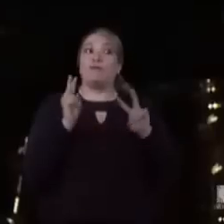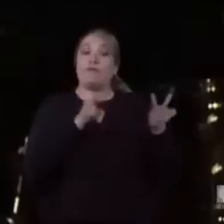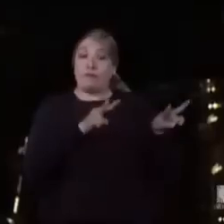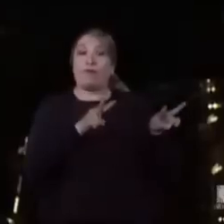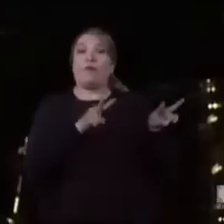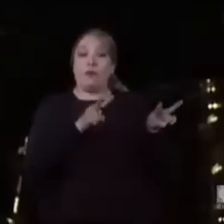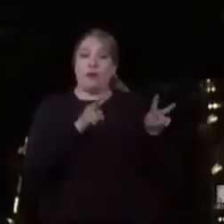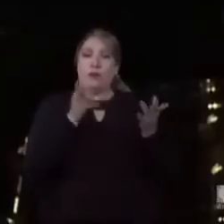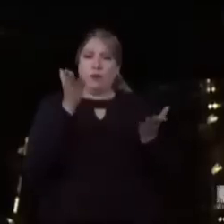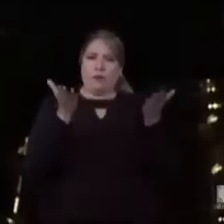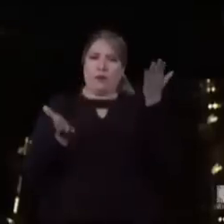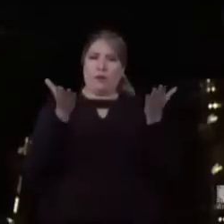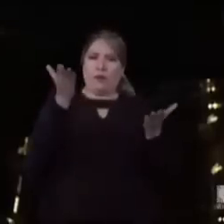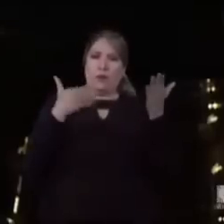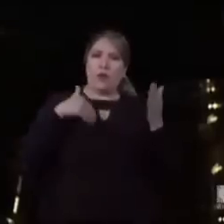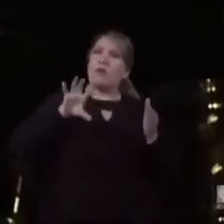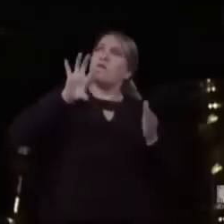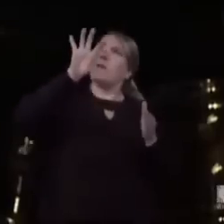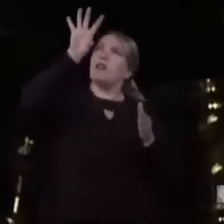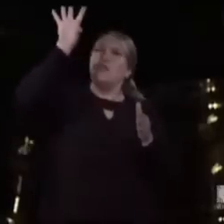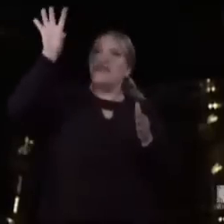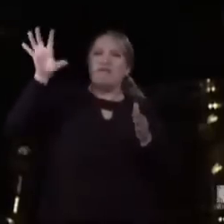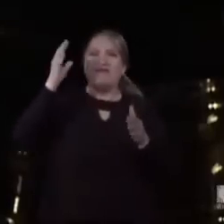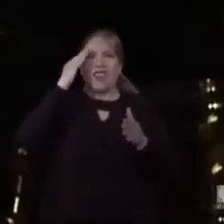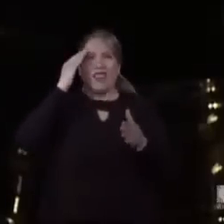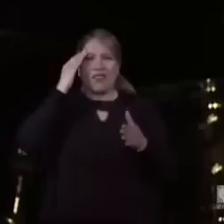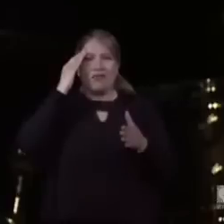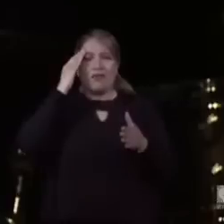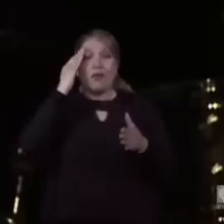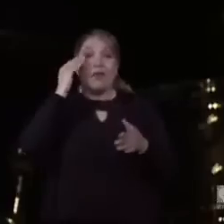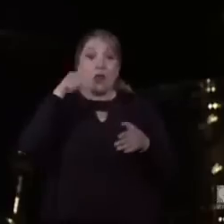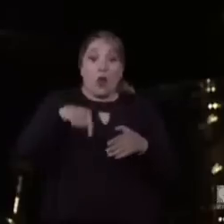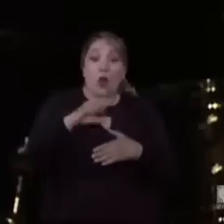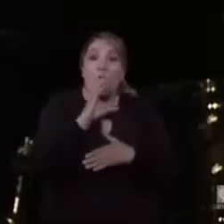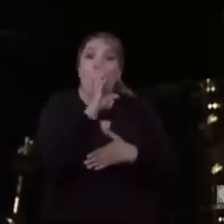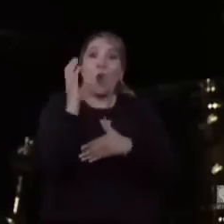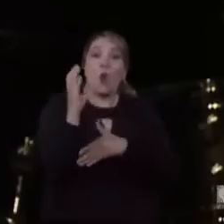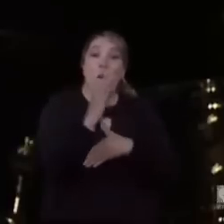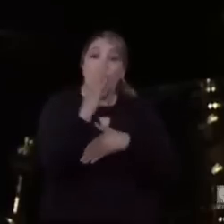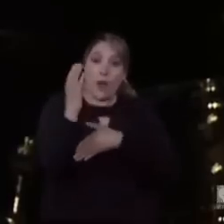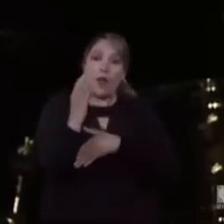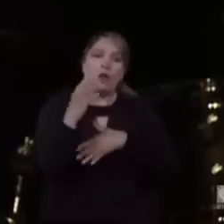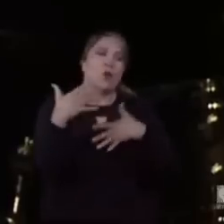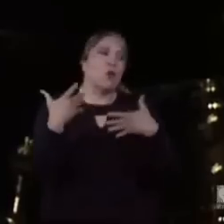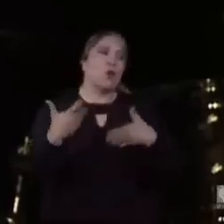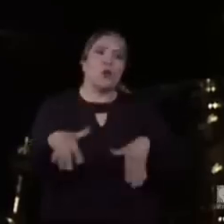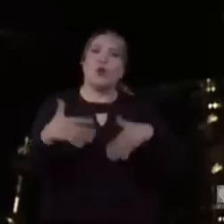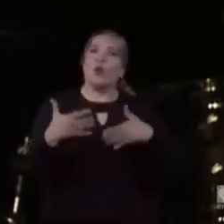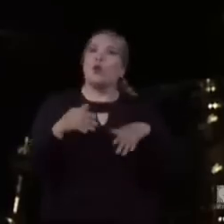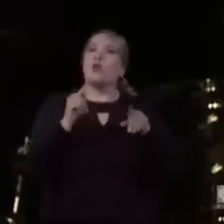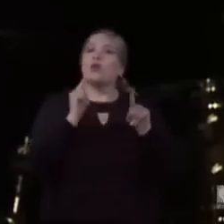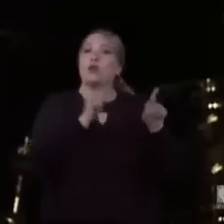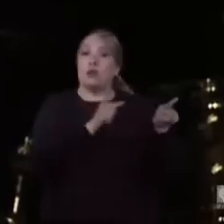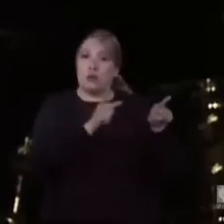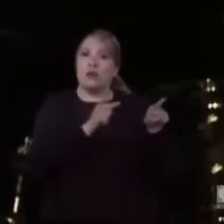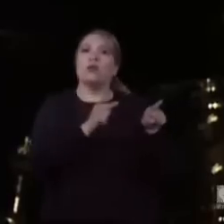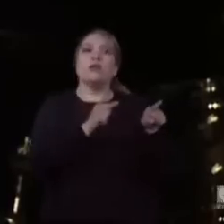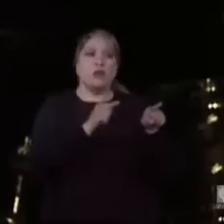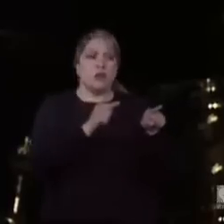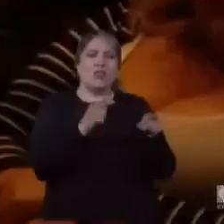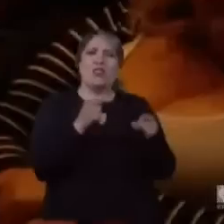Vimos que comparados con el resto de los países del continente, Colombia se destaca por el alto nivel y persistencia de las armas